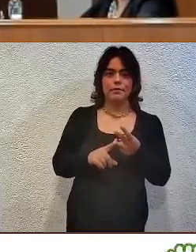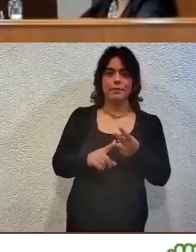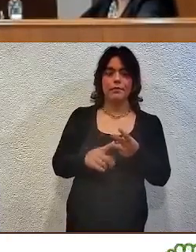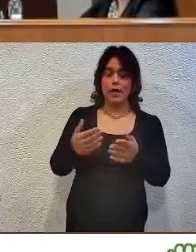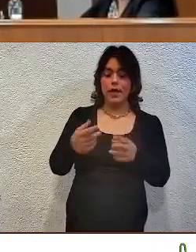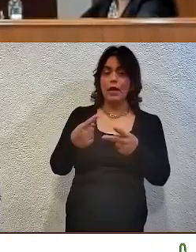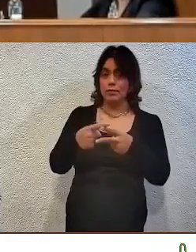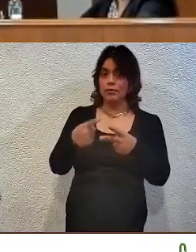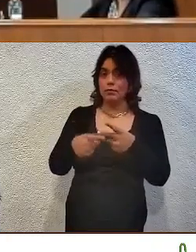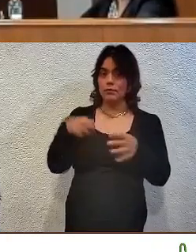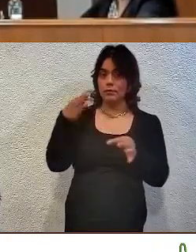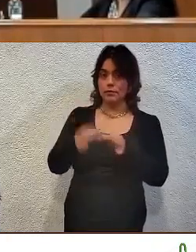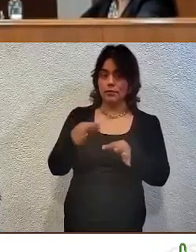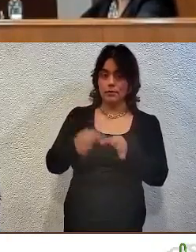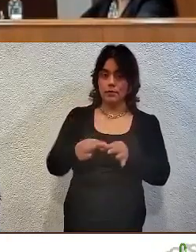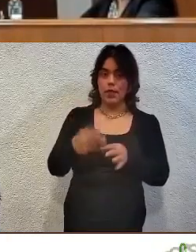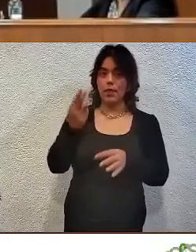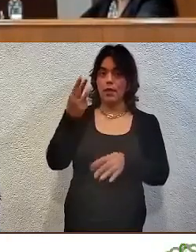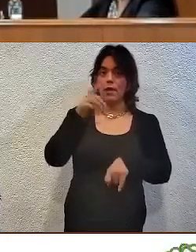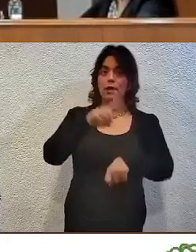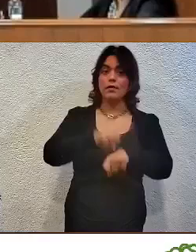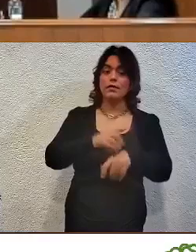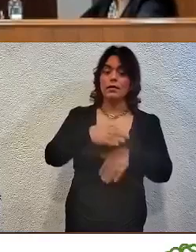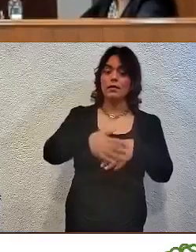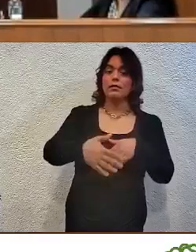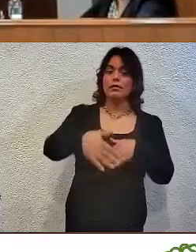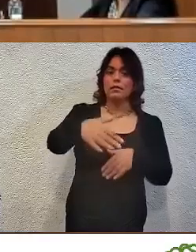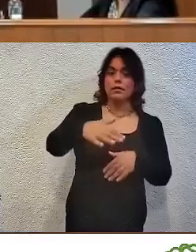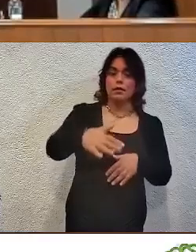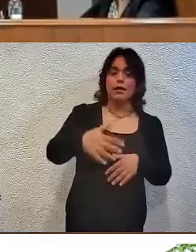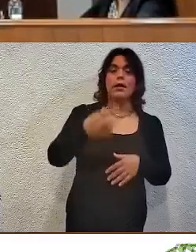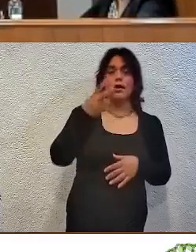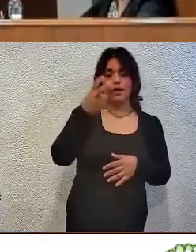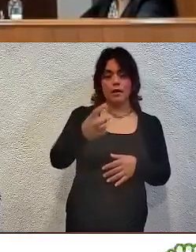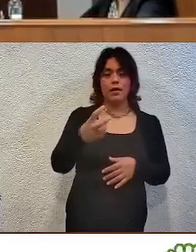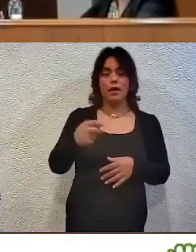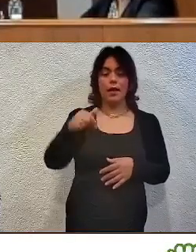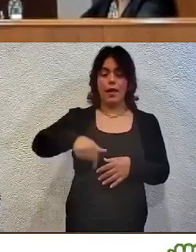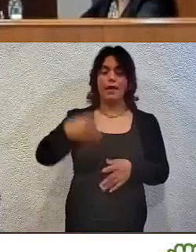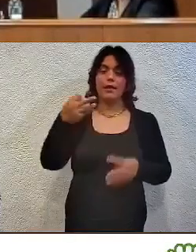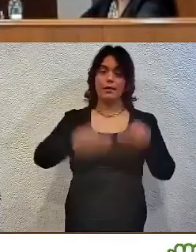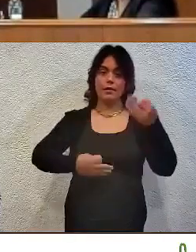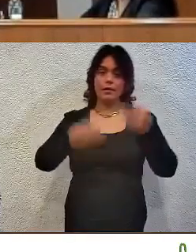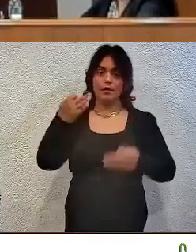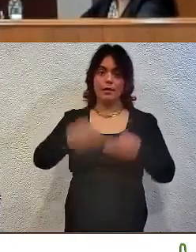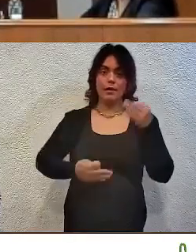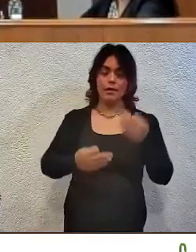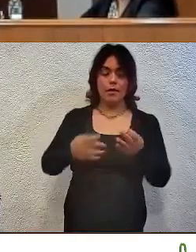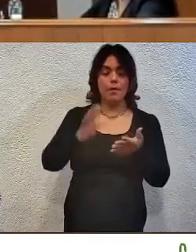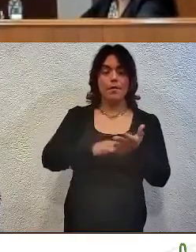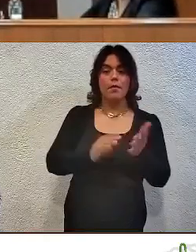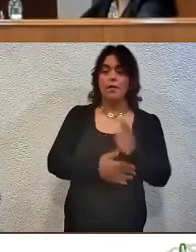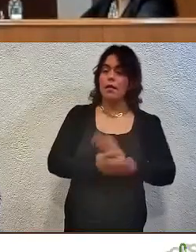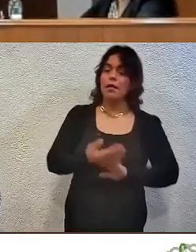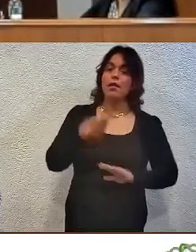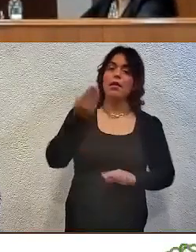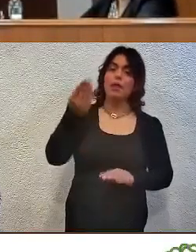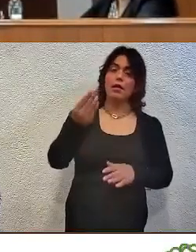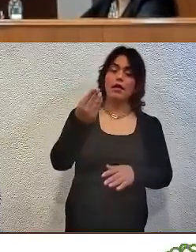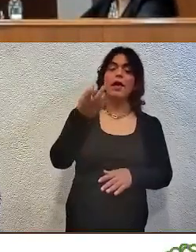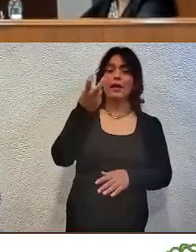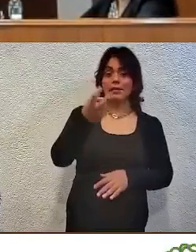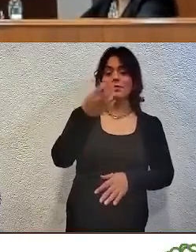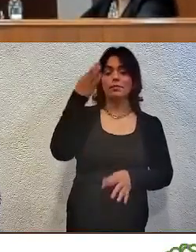anterior, dentro del plazo de 3 días hábiles siguientes, remita a ese tribunal electoral las constancias que acredite el cumplimiento dado a